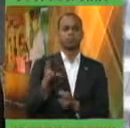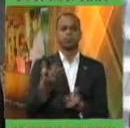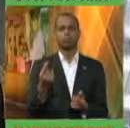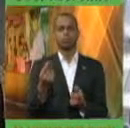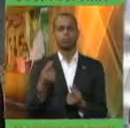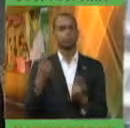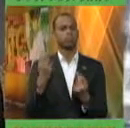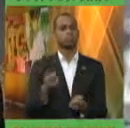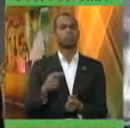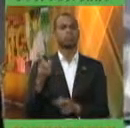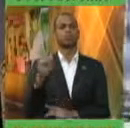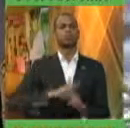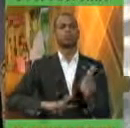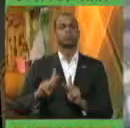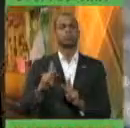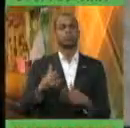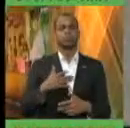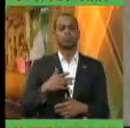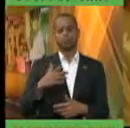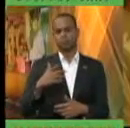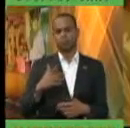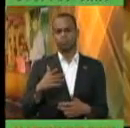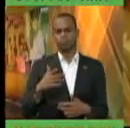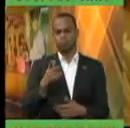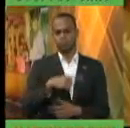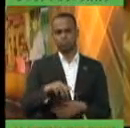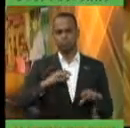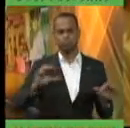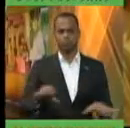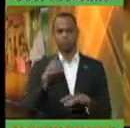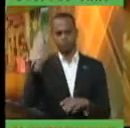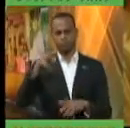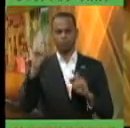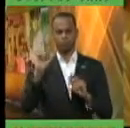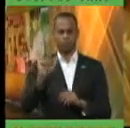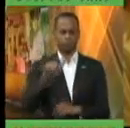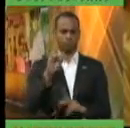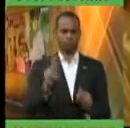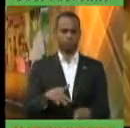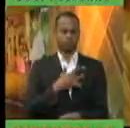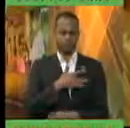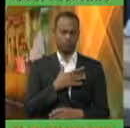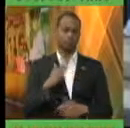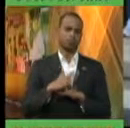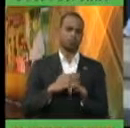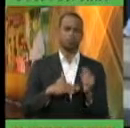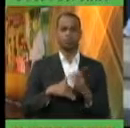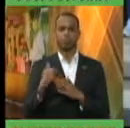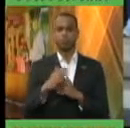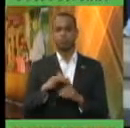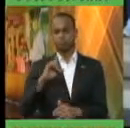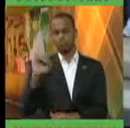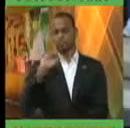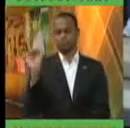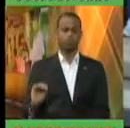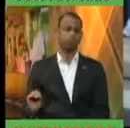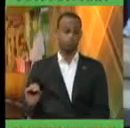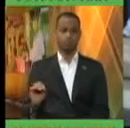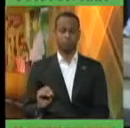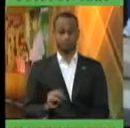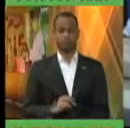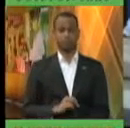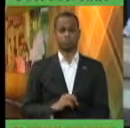activó un dispositivo de gente que se evoca o que actúa para que esa persona se sienta bueno con total comodidad no 100% está